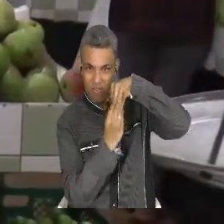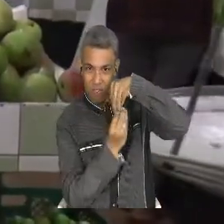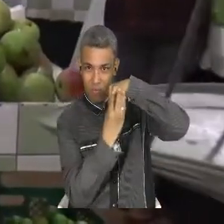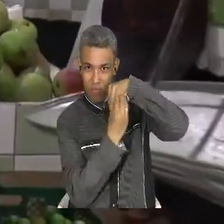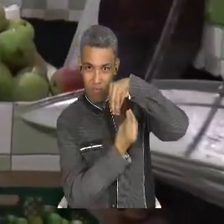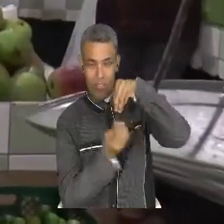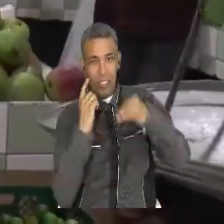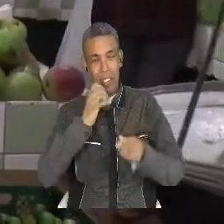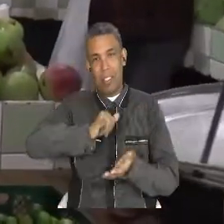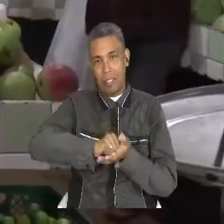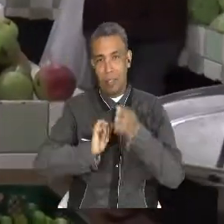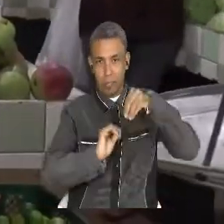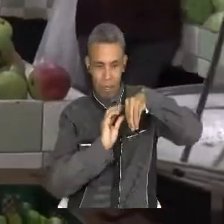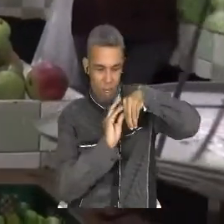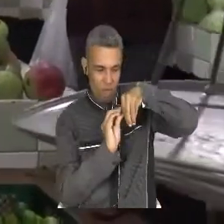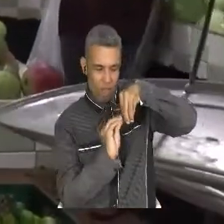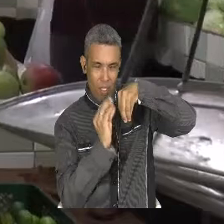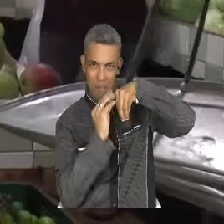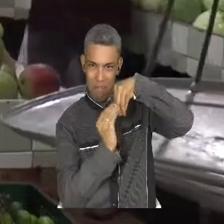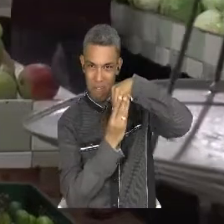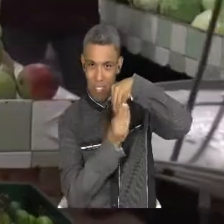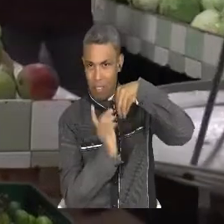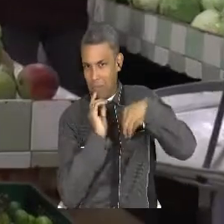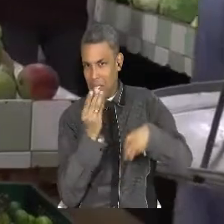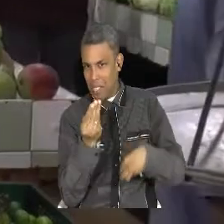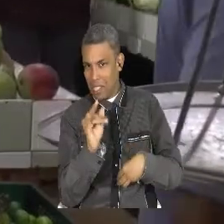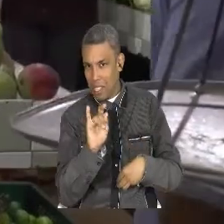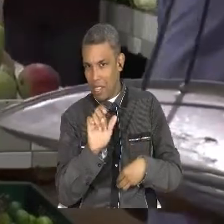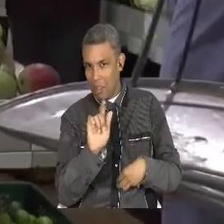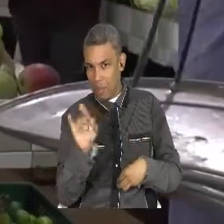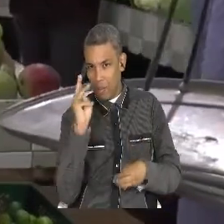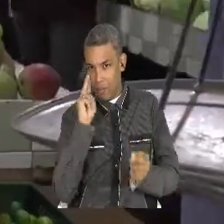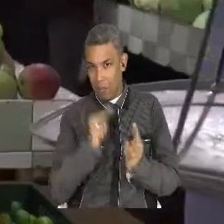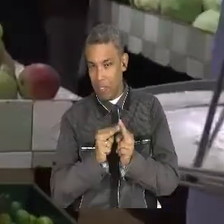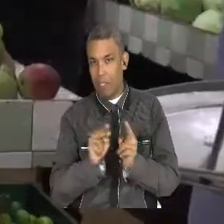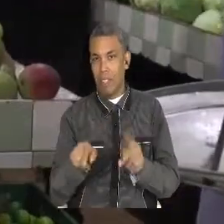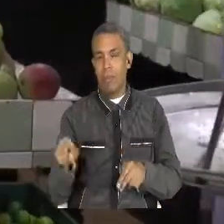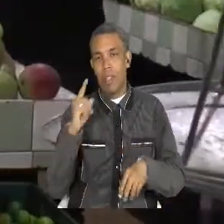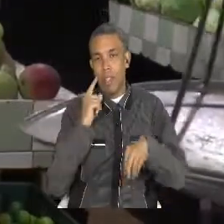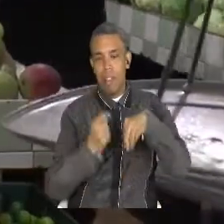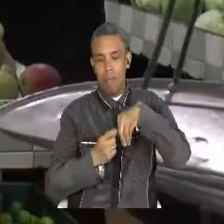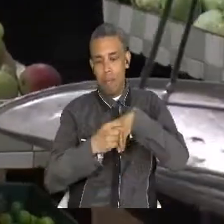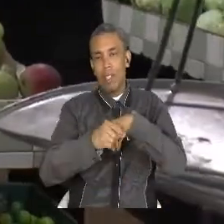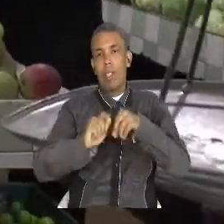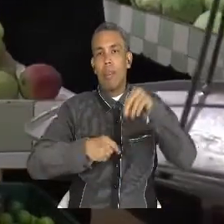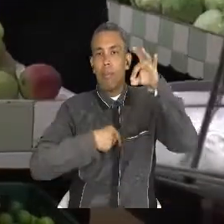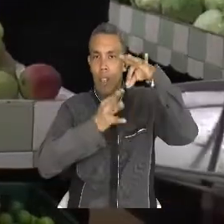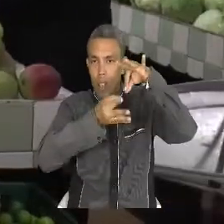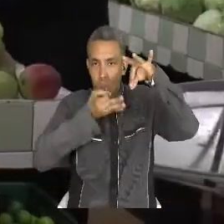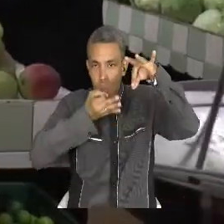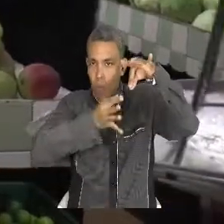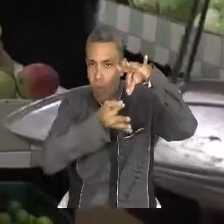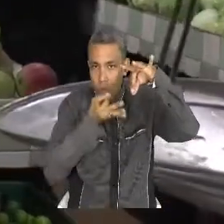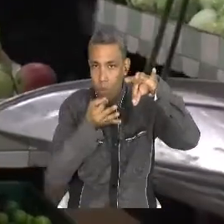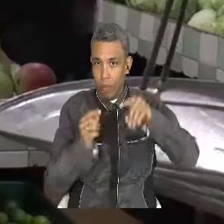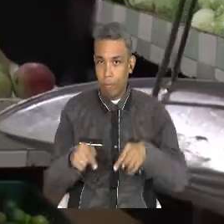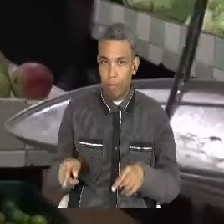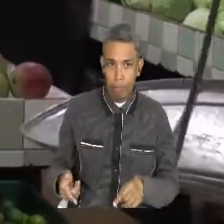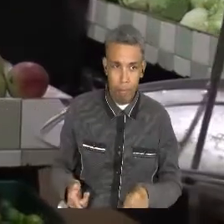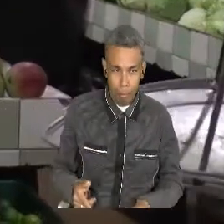llevar unas fresitas. ¿Listo? William, por acá traigo esto. ¿Listo? Ah, mira, que voy a